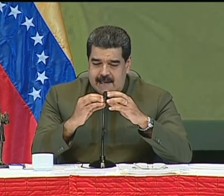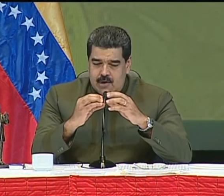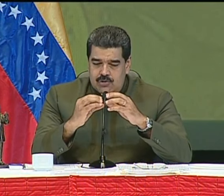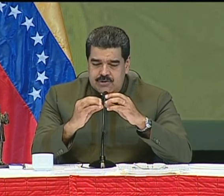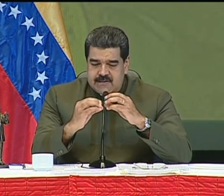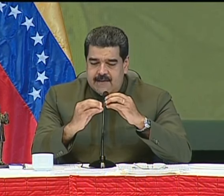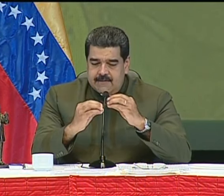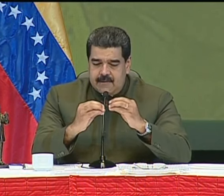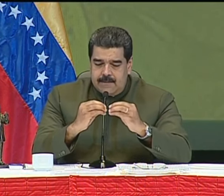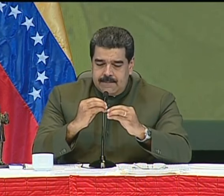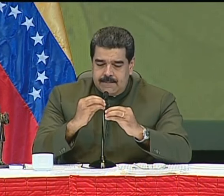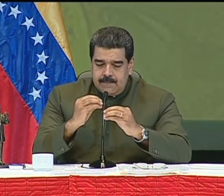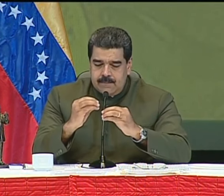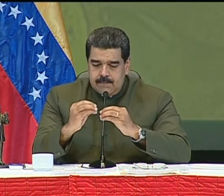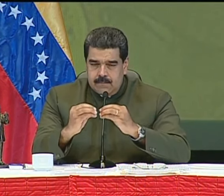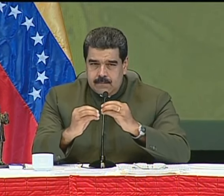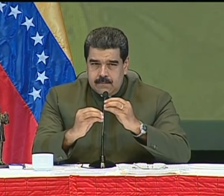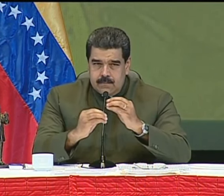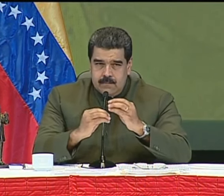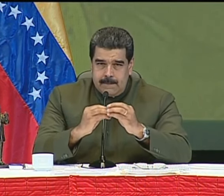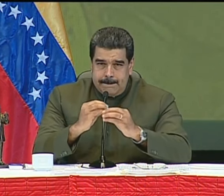tiene que ser constante,